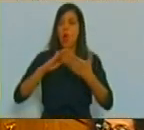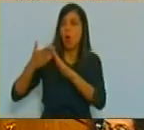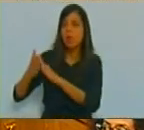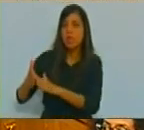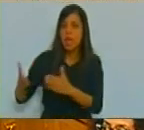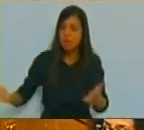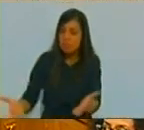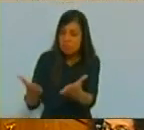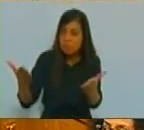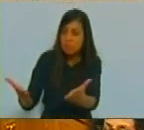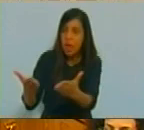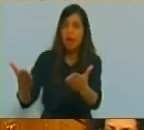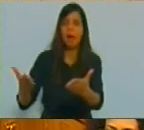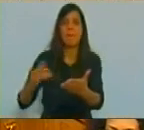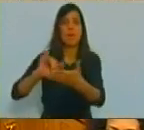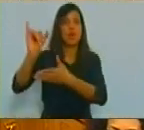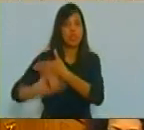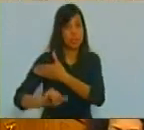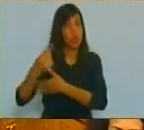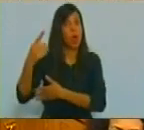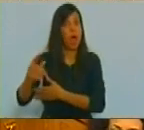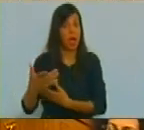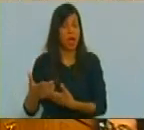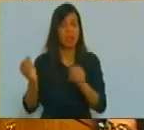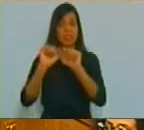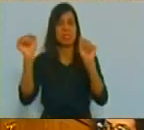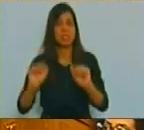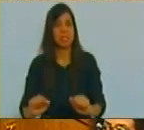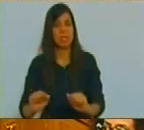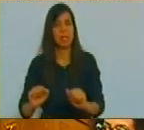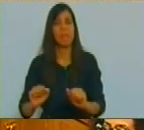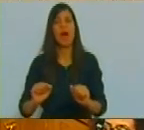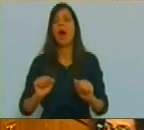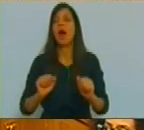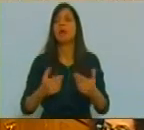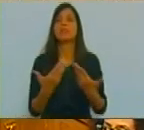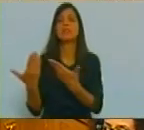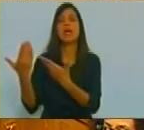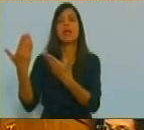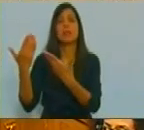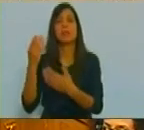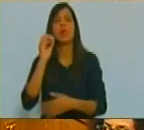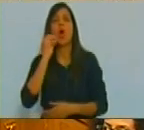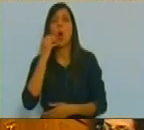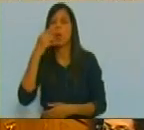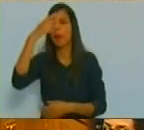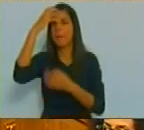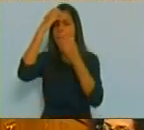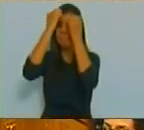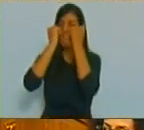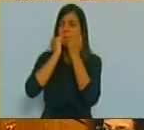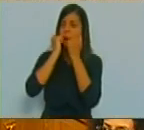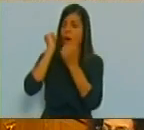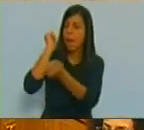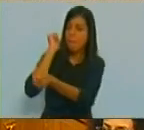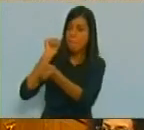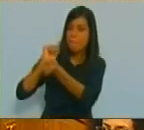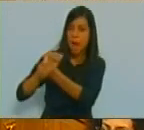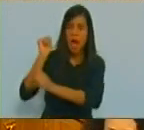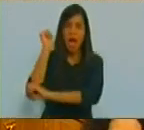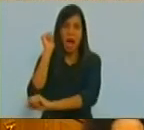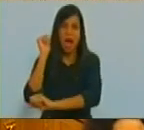central una implementación del sistema de servicios comunitarios para los jóvenes que incurren en penas menores